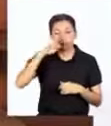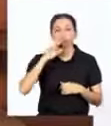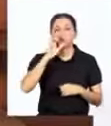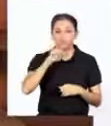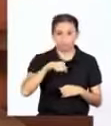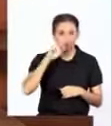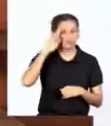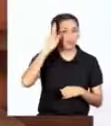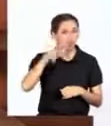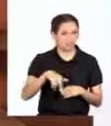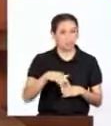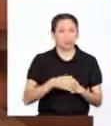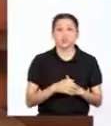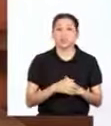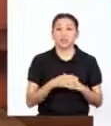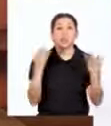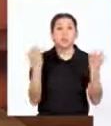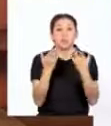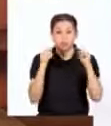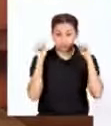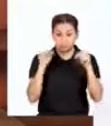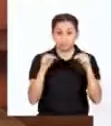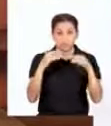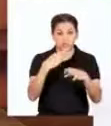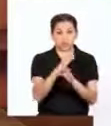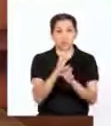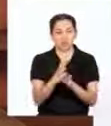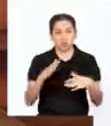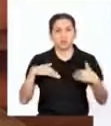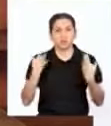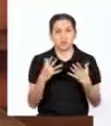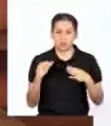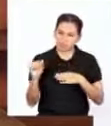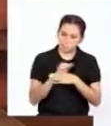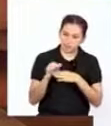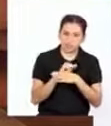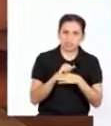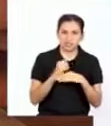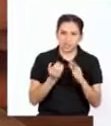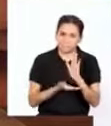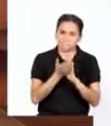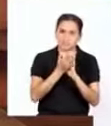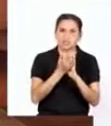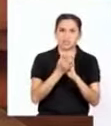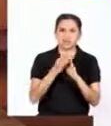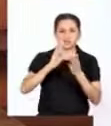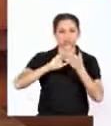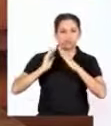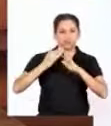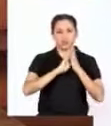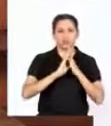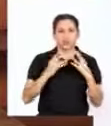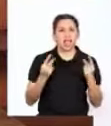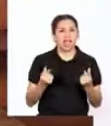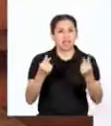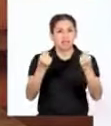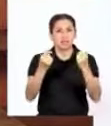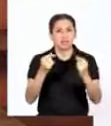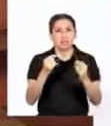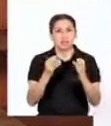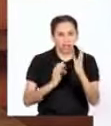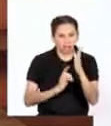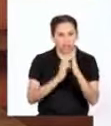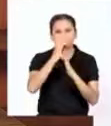país. Así es, Yamile. Además, de esta manera podemos ejercitar nuestra ciudadanía activa y